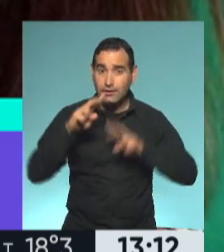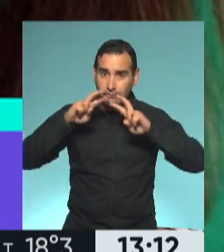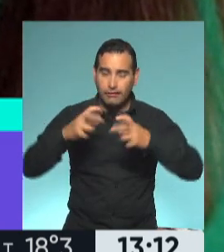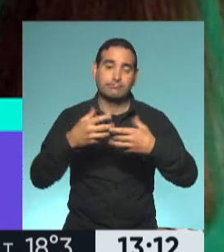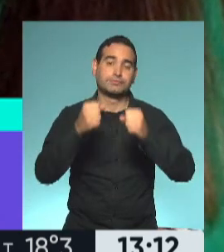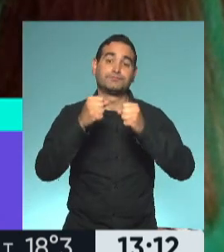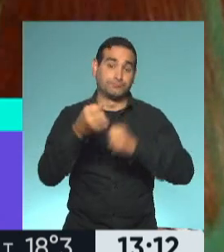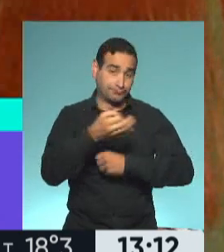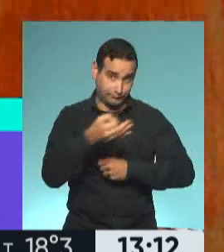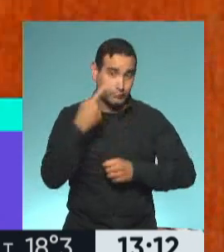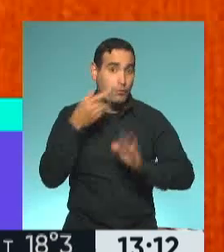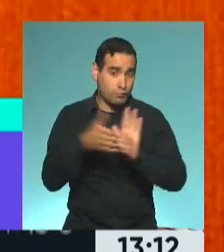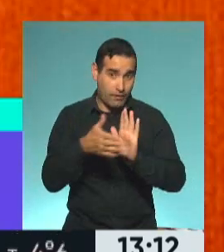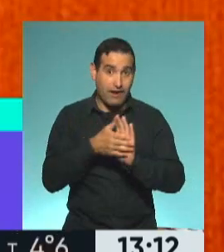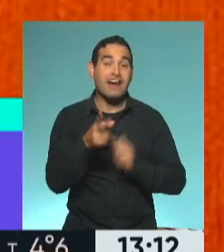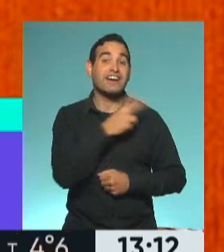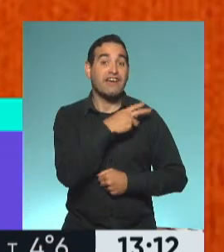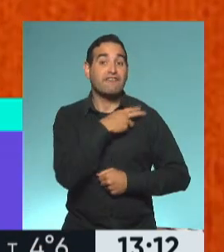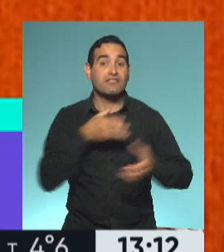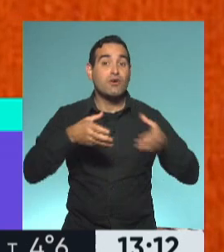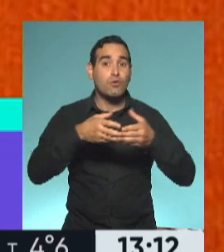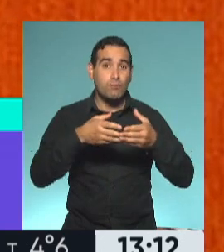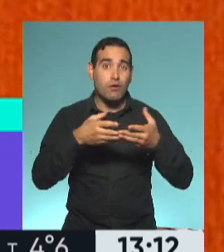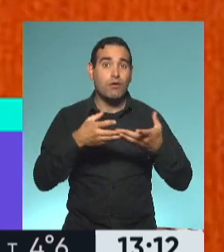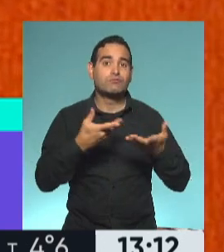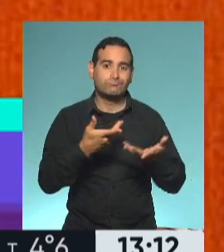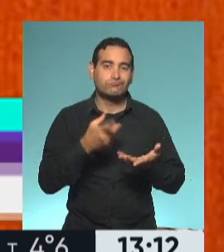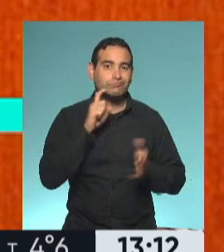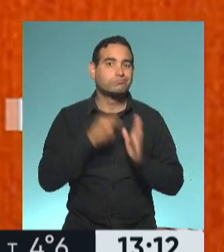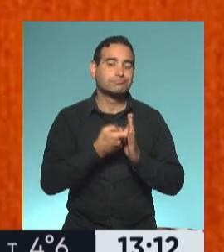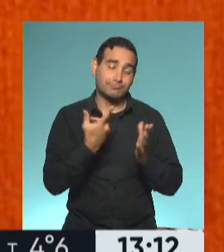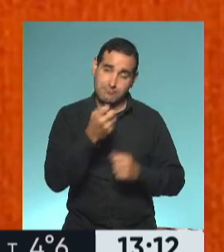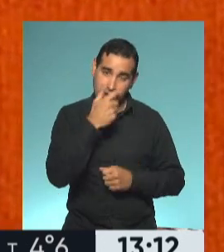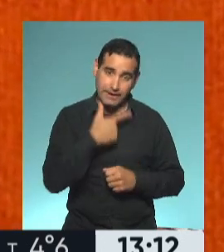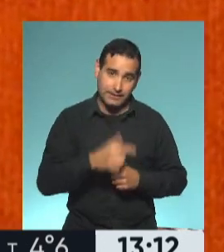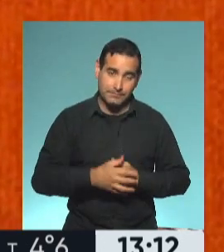posible que finalmente se compruebe que el jefe de todo eso era el expresidente Mauricio Macri.